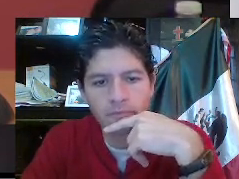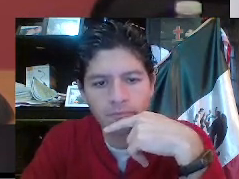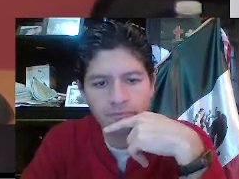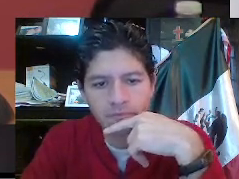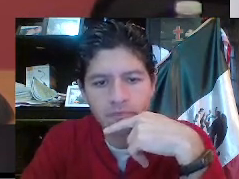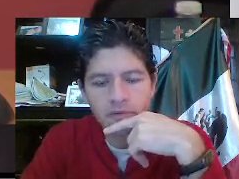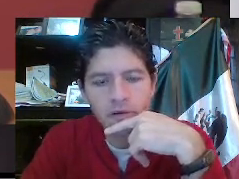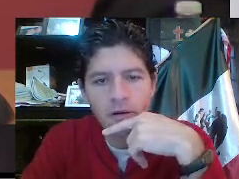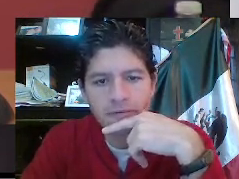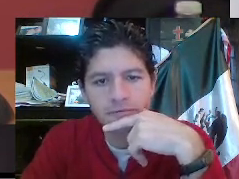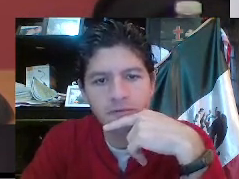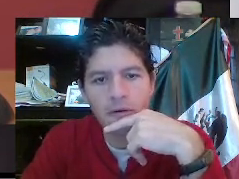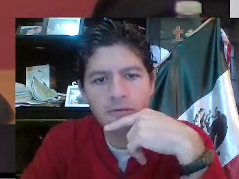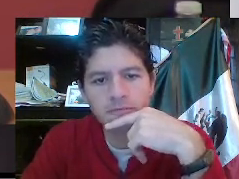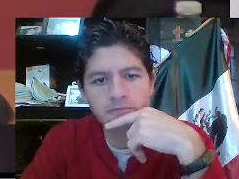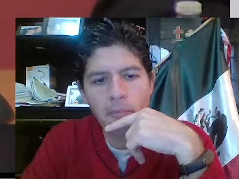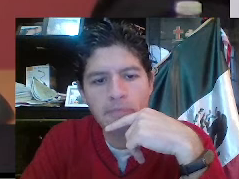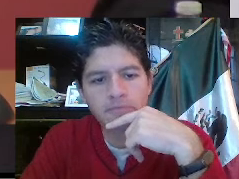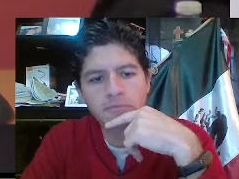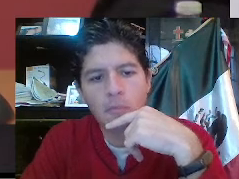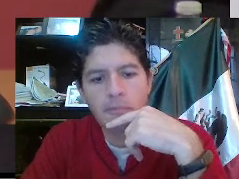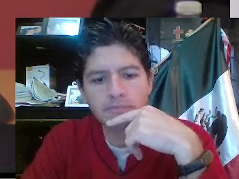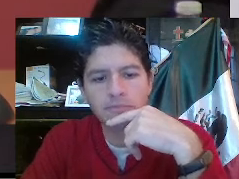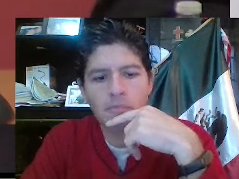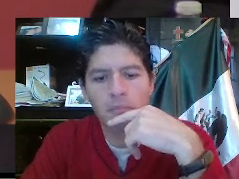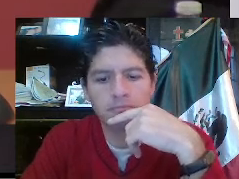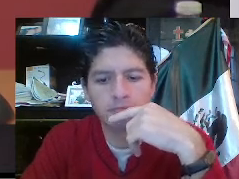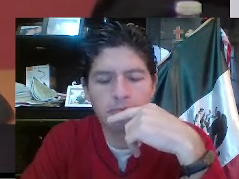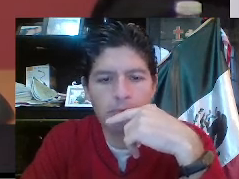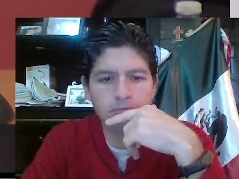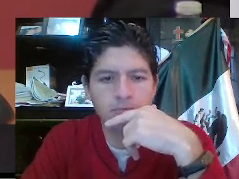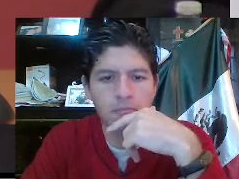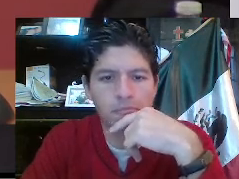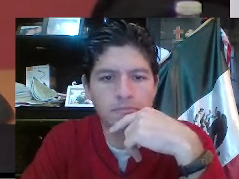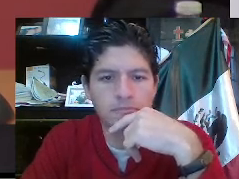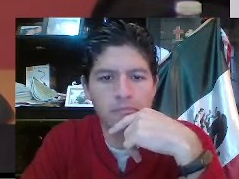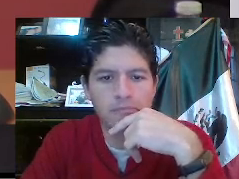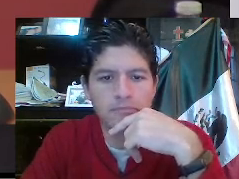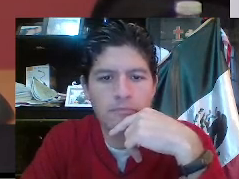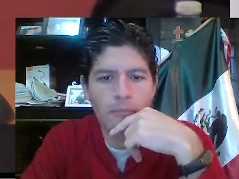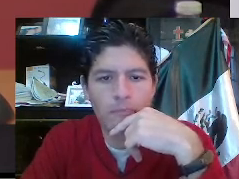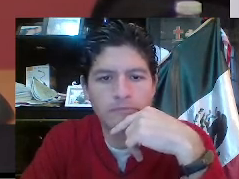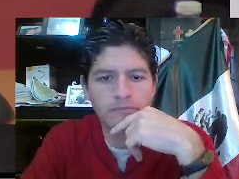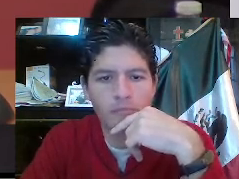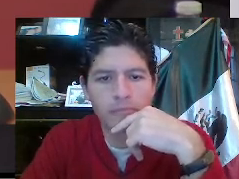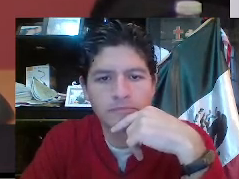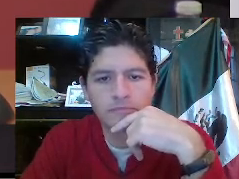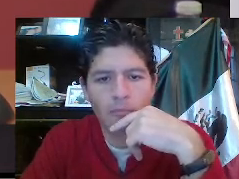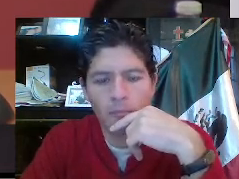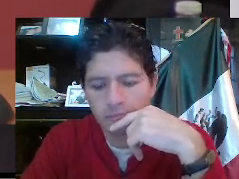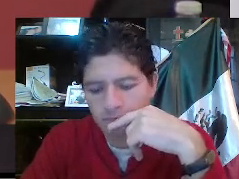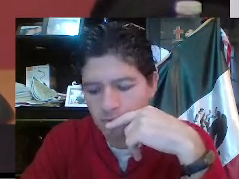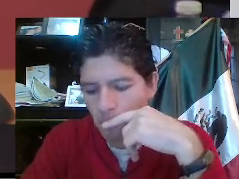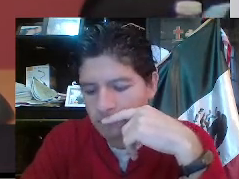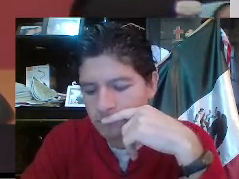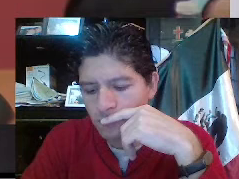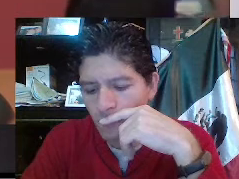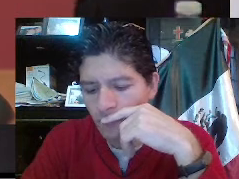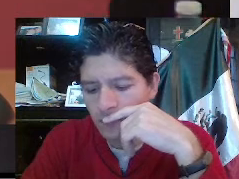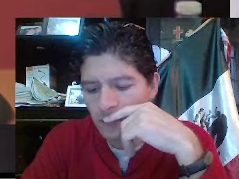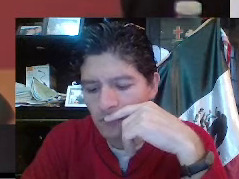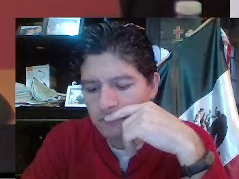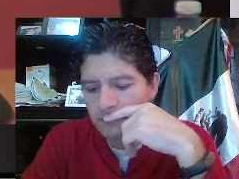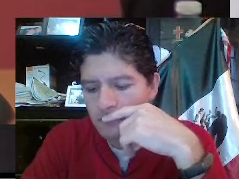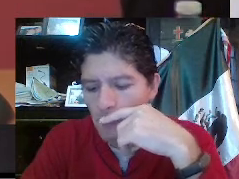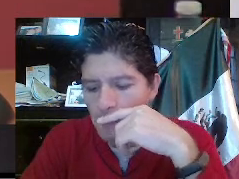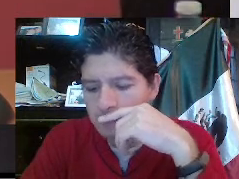financiando. Algunos de estos contratos adicionalmente consideran cargos fijos por capacidad que son crecientes y en dólares,